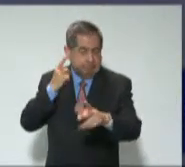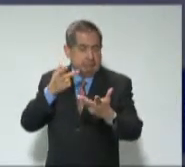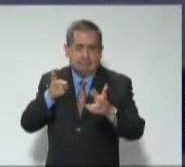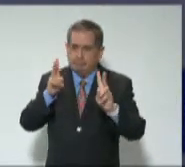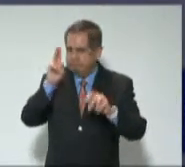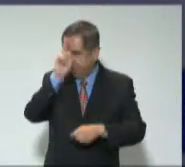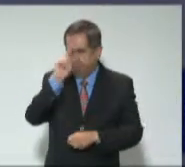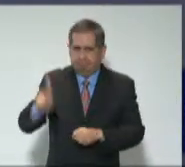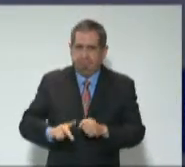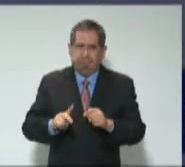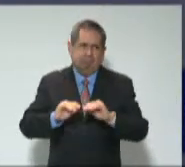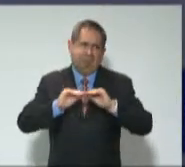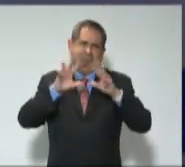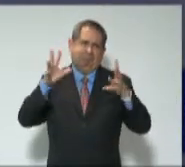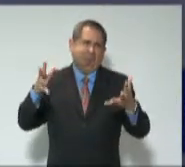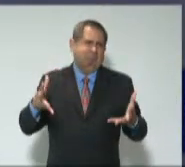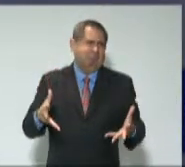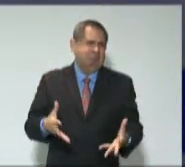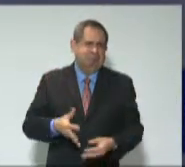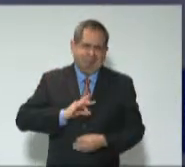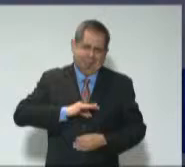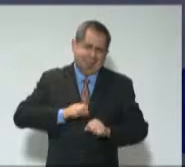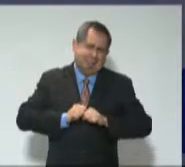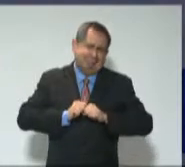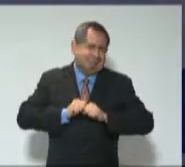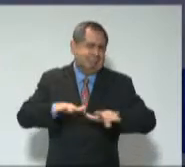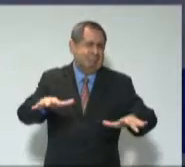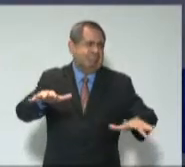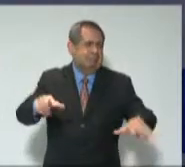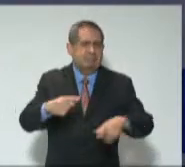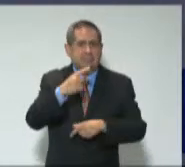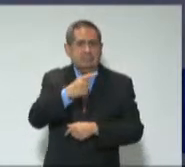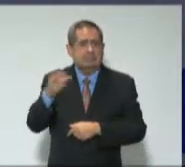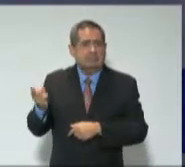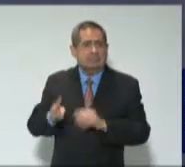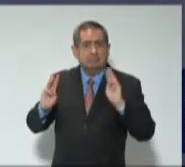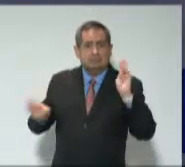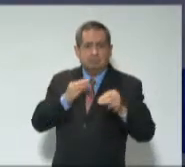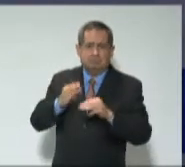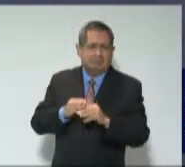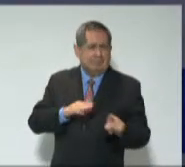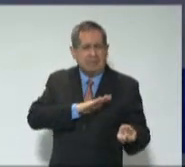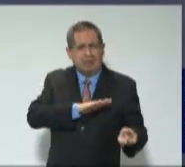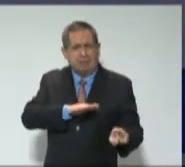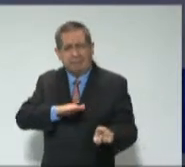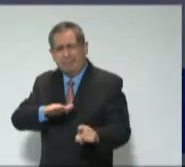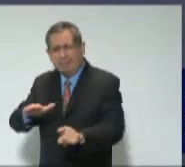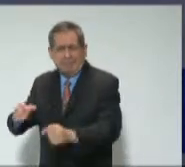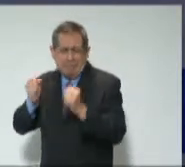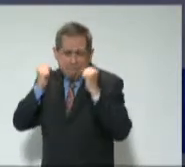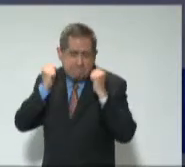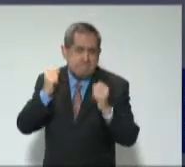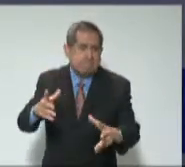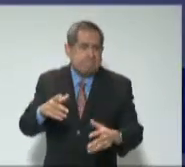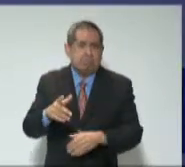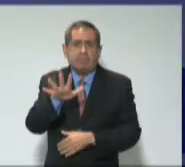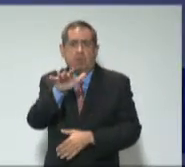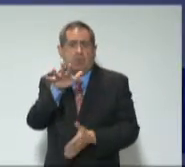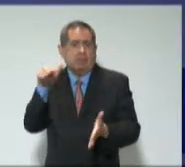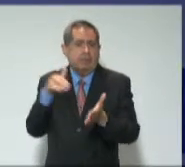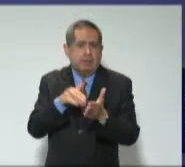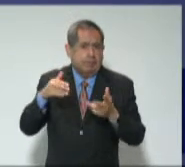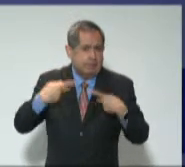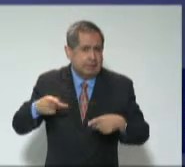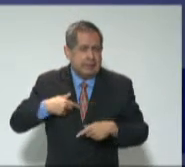de la historia contemporánea que infectó a cerca de un tercio de la población mundial y cobró la vida de más de 50